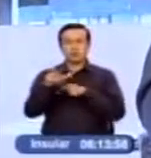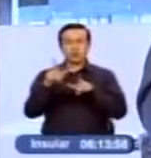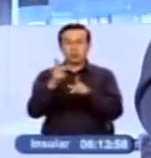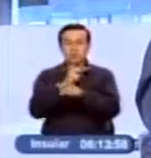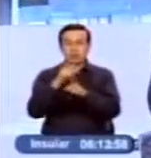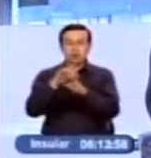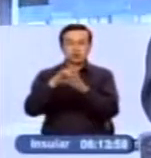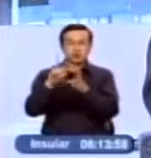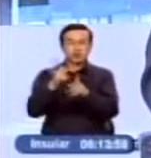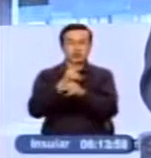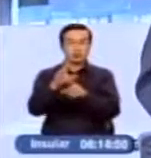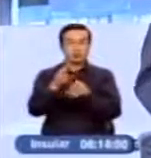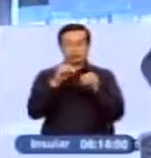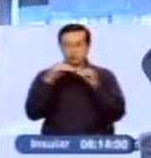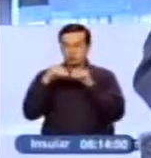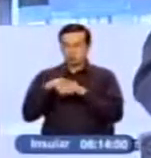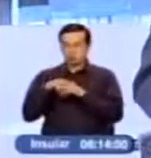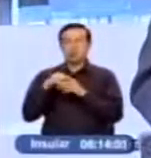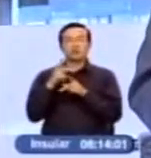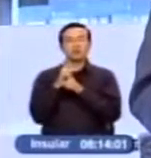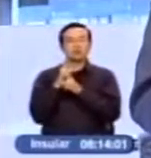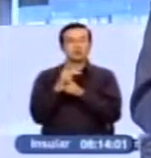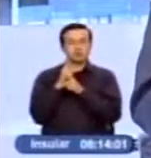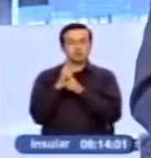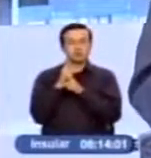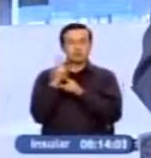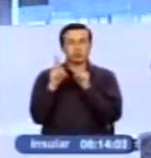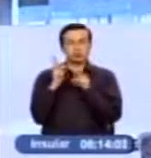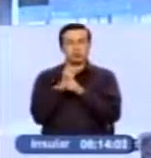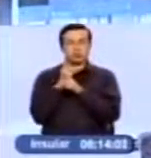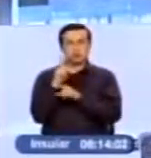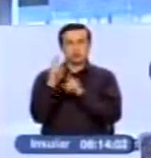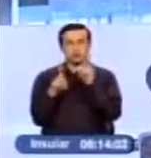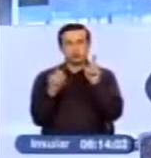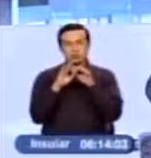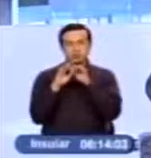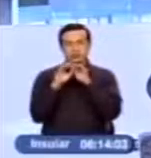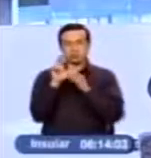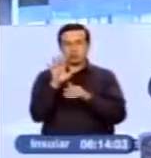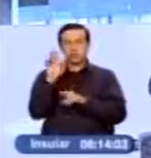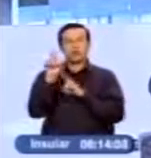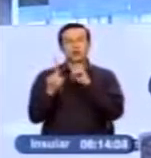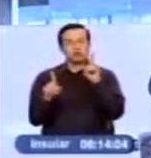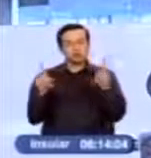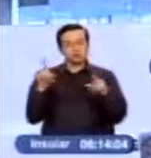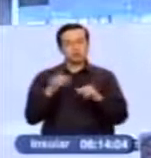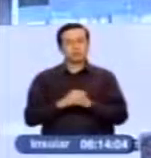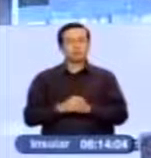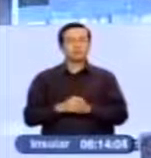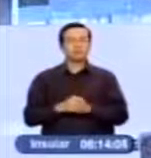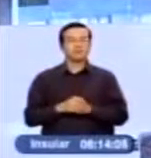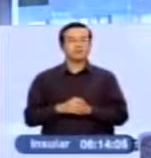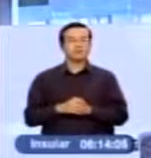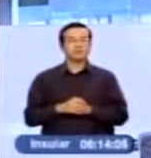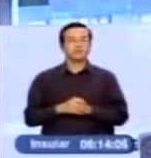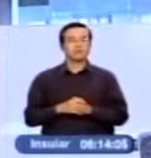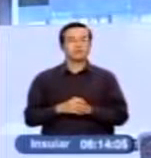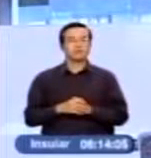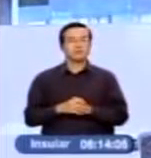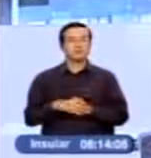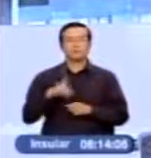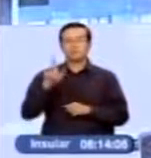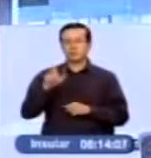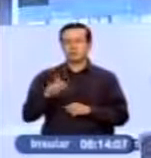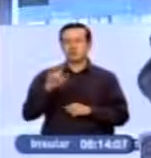inestables. Cuando acordamos, había concejales, incluido algunos de Alianza País, ¿no? Y había por ahí un